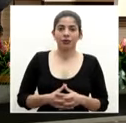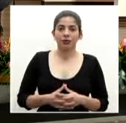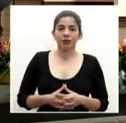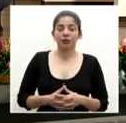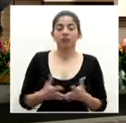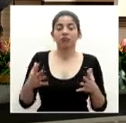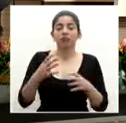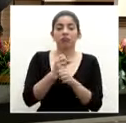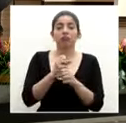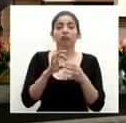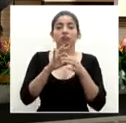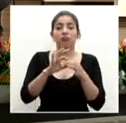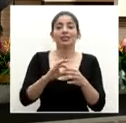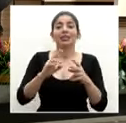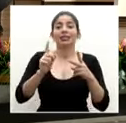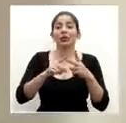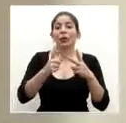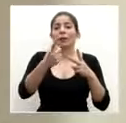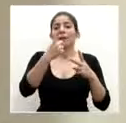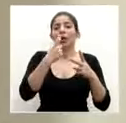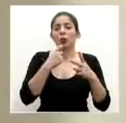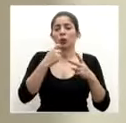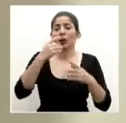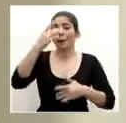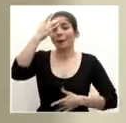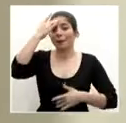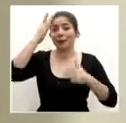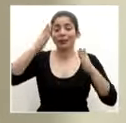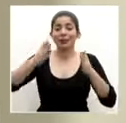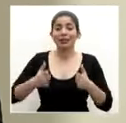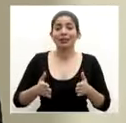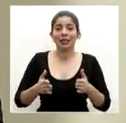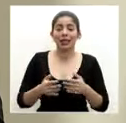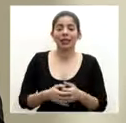Y básicamente, con respecto a la segunda pregunta, que es de los pacientes que han ido